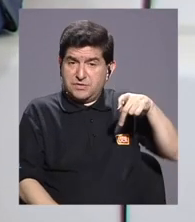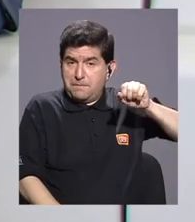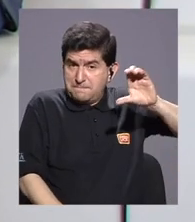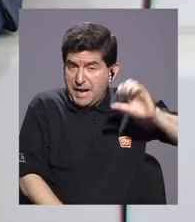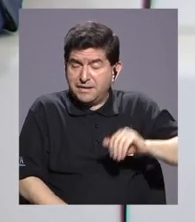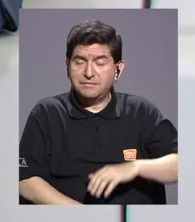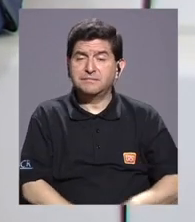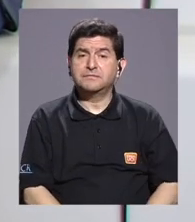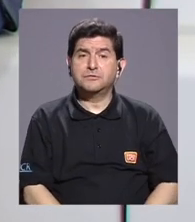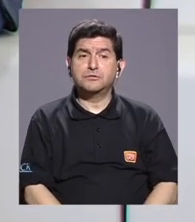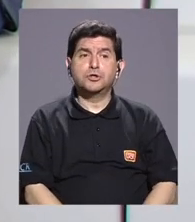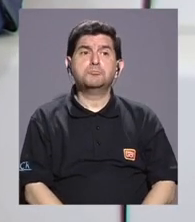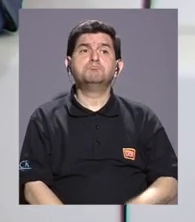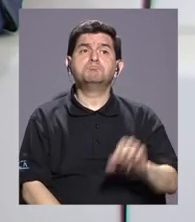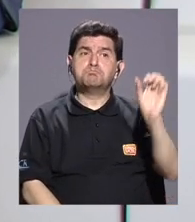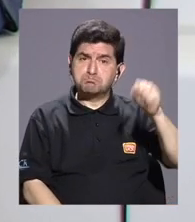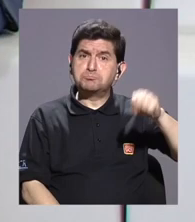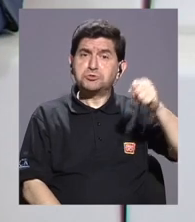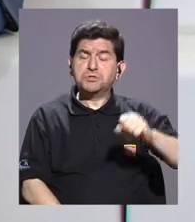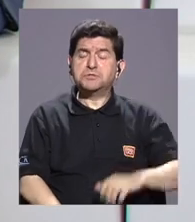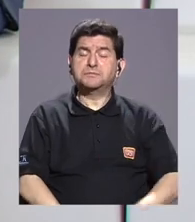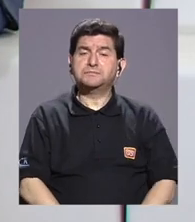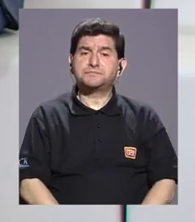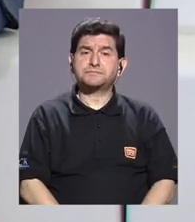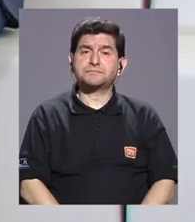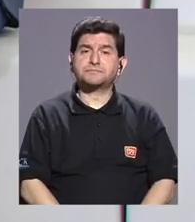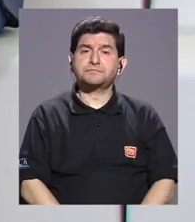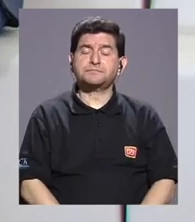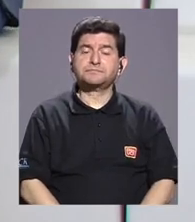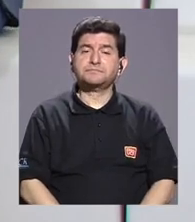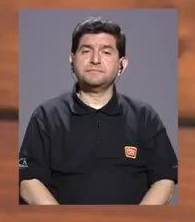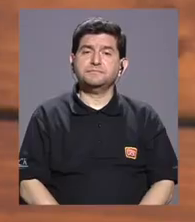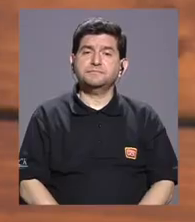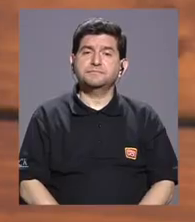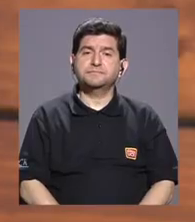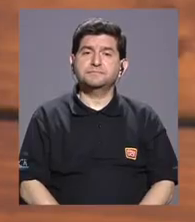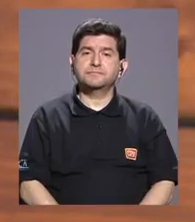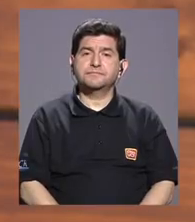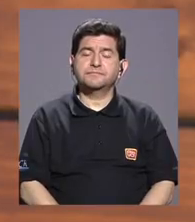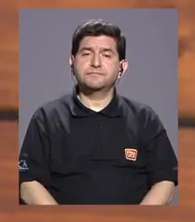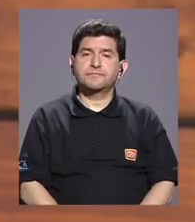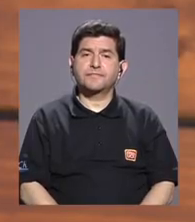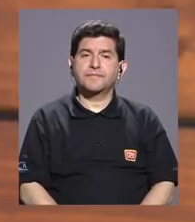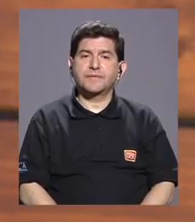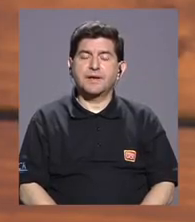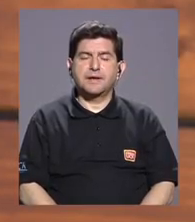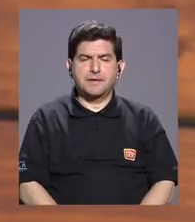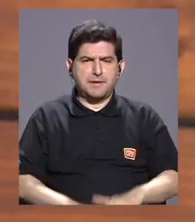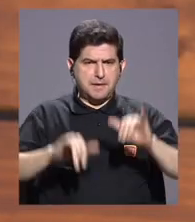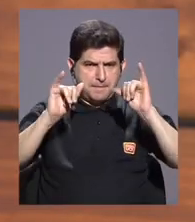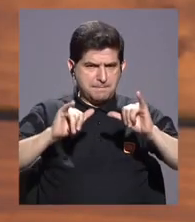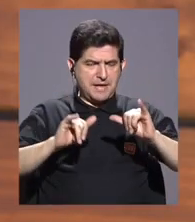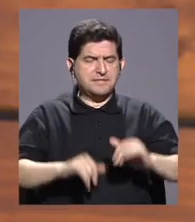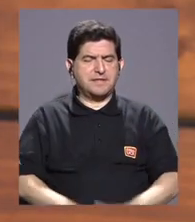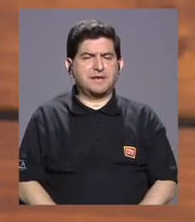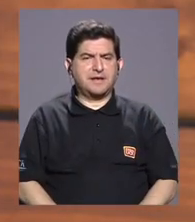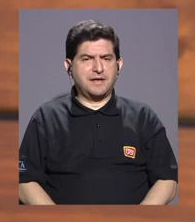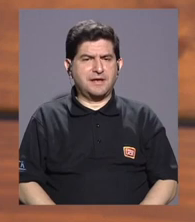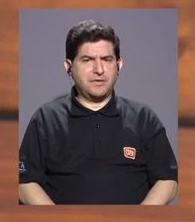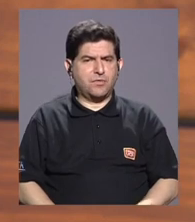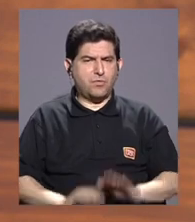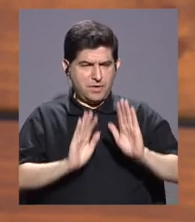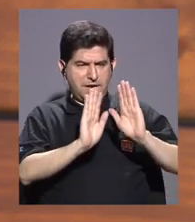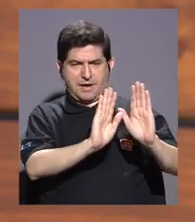Pues sí, pienso que sí. Los sectores, los guardando pues obviamente siempre las